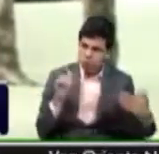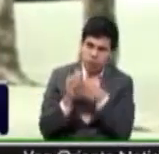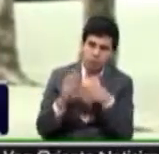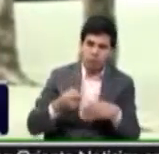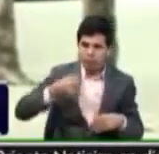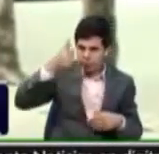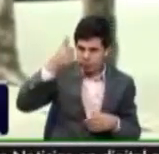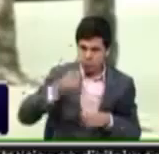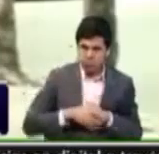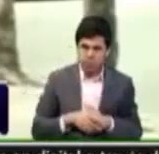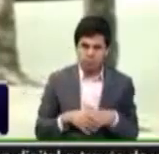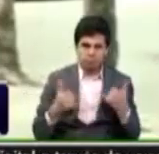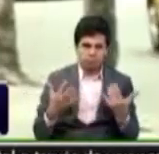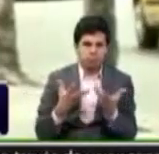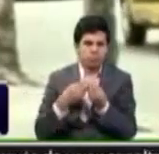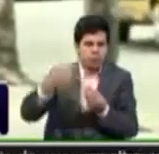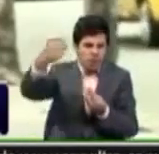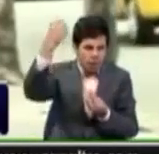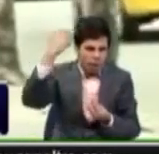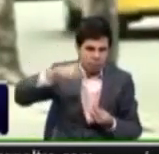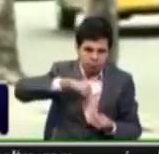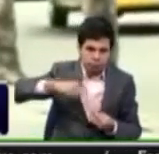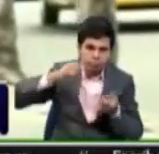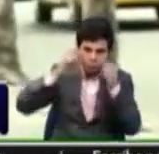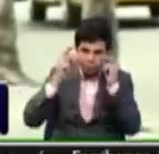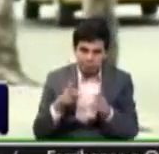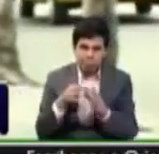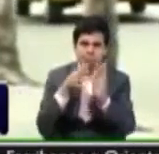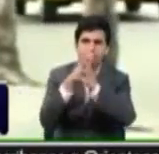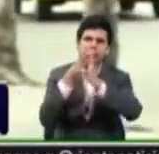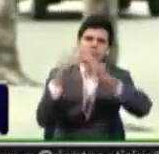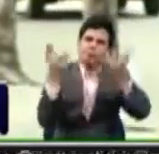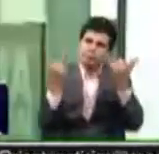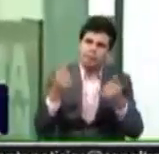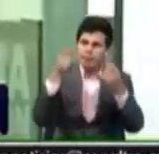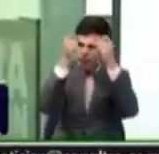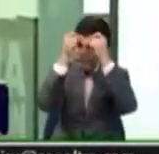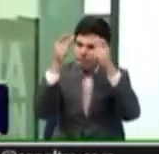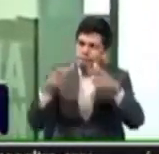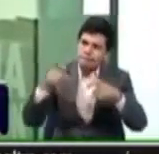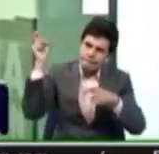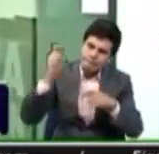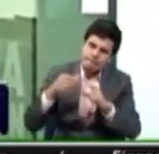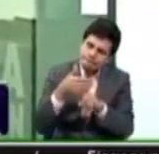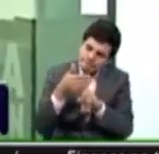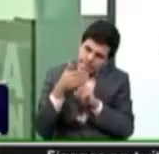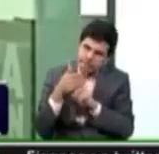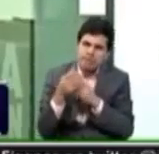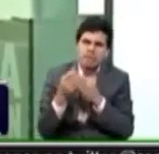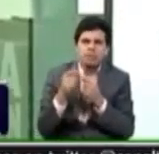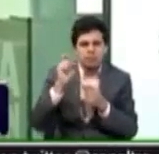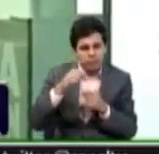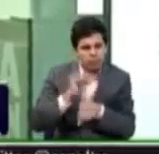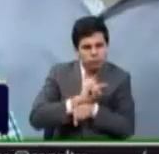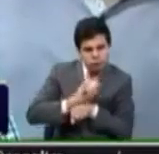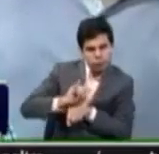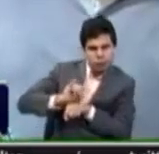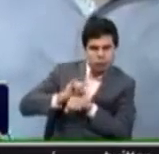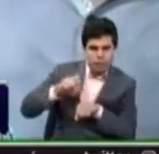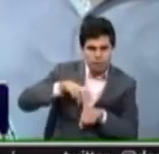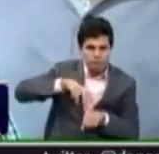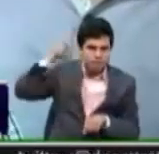los sindicalistas y representantes de derechos humanos le están exigiendo al Estado que prontamente realice un Consejo de Seguridad del